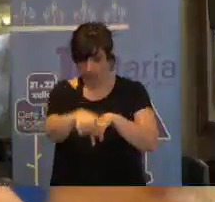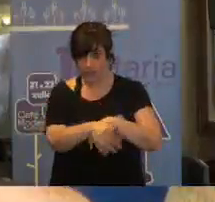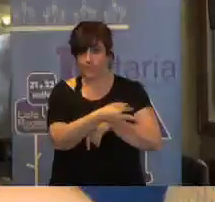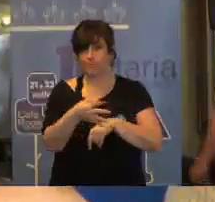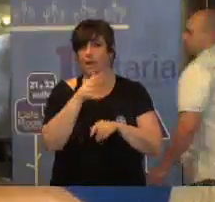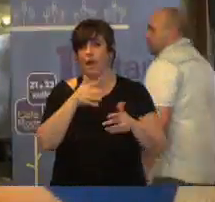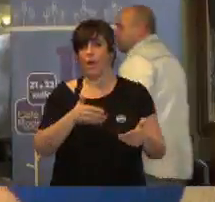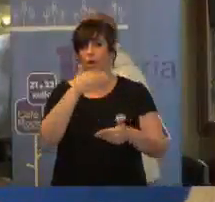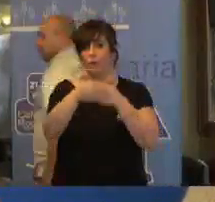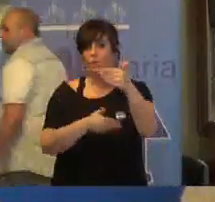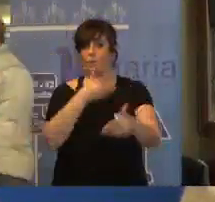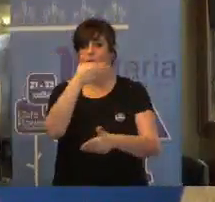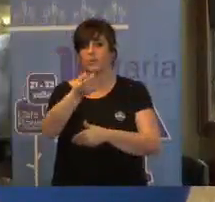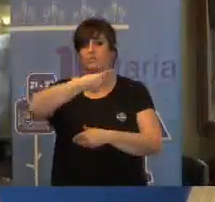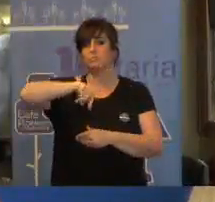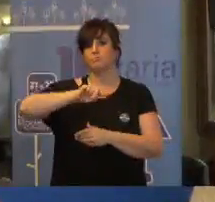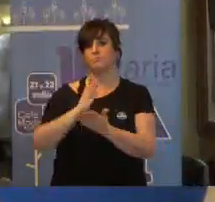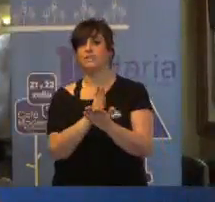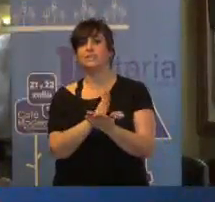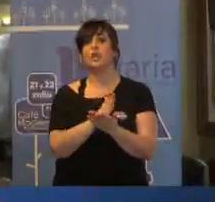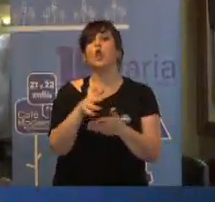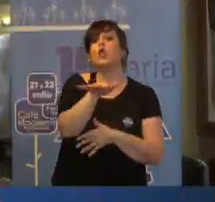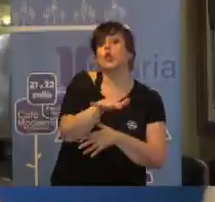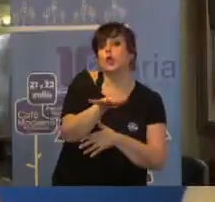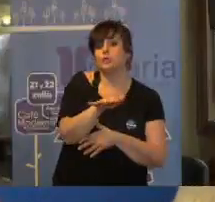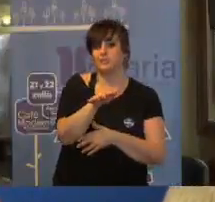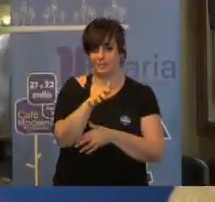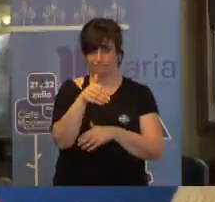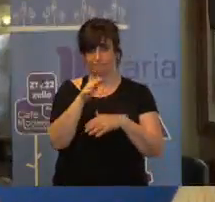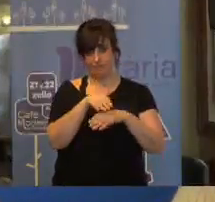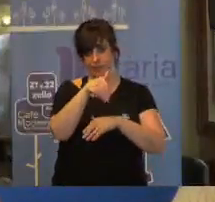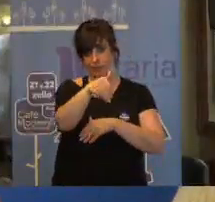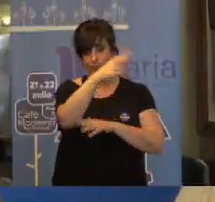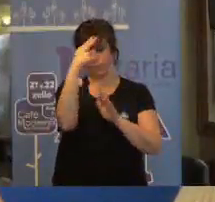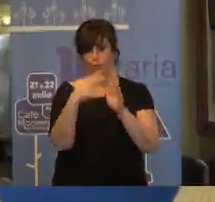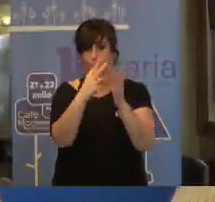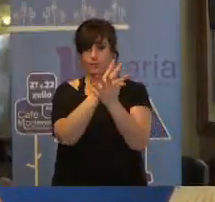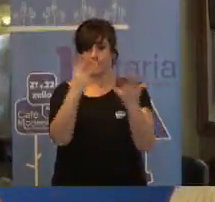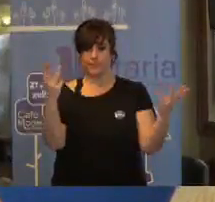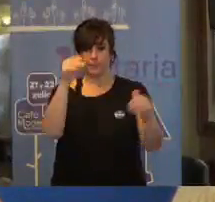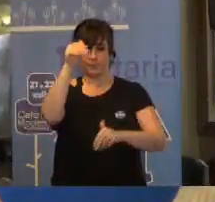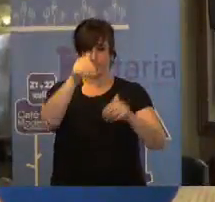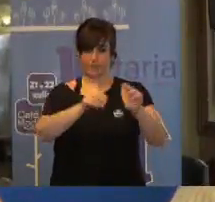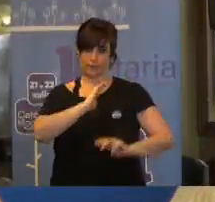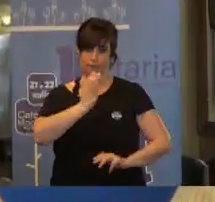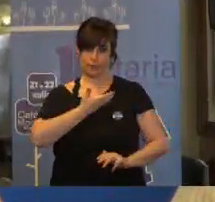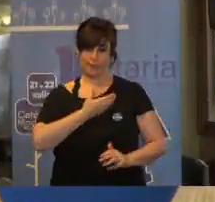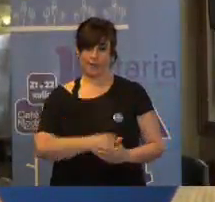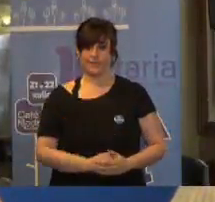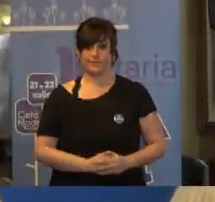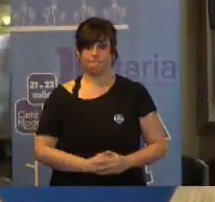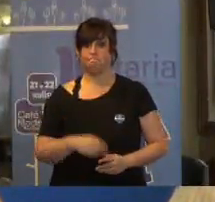ese proceso de camiñar xuntas cara ás municipais de 2019, non? Como